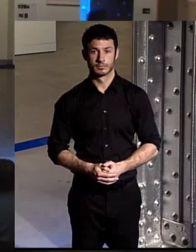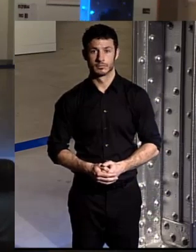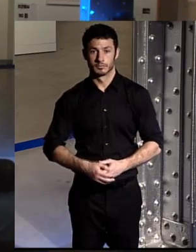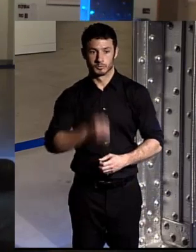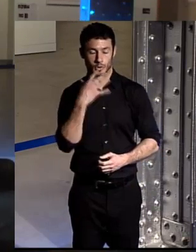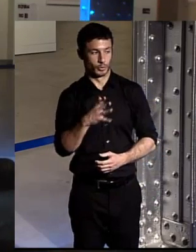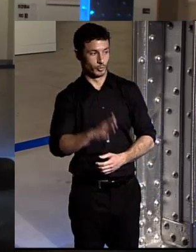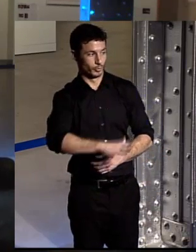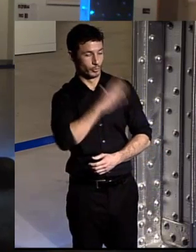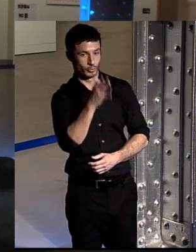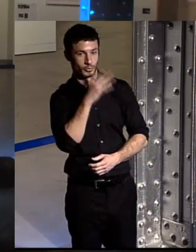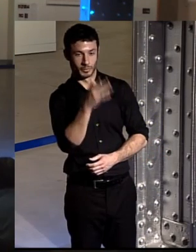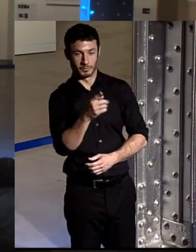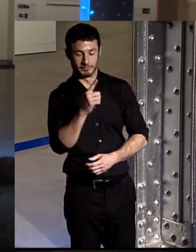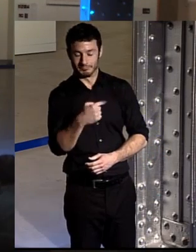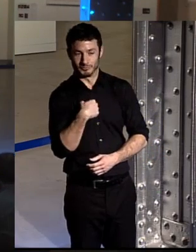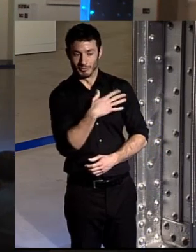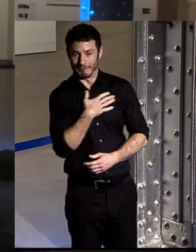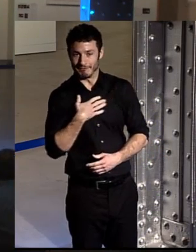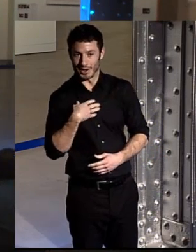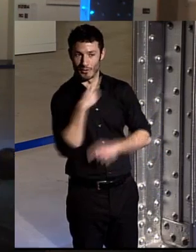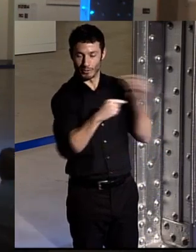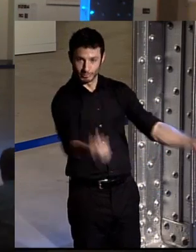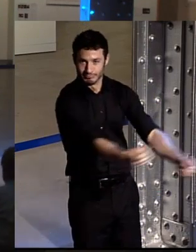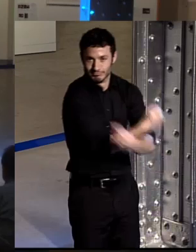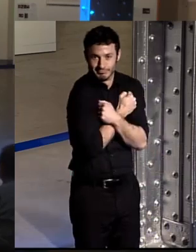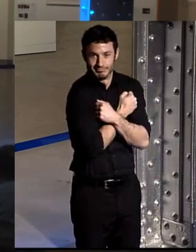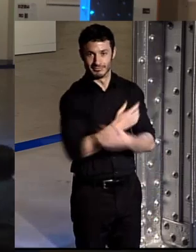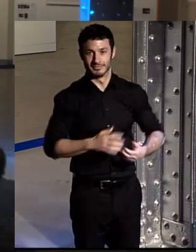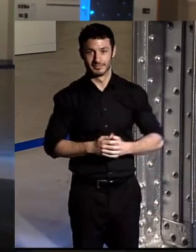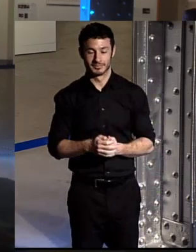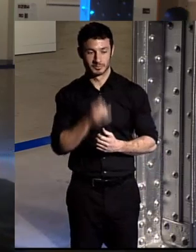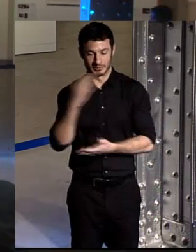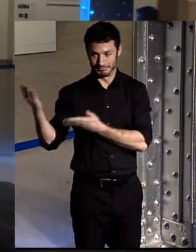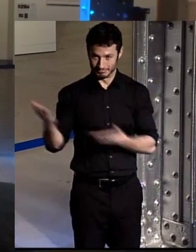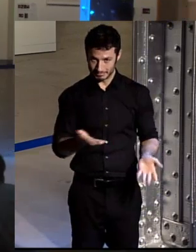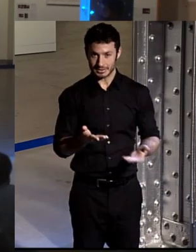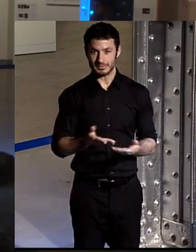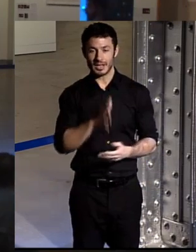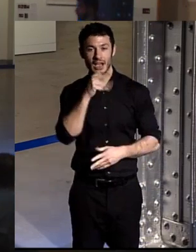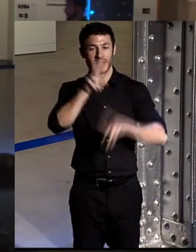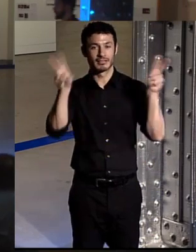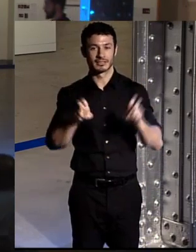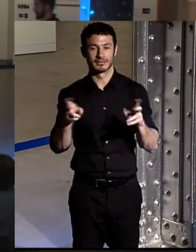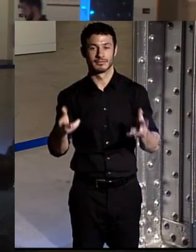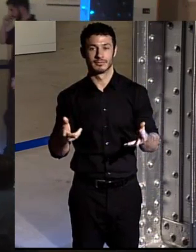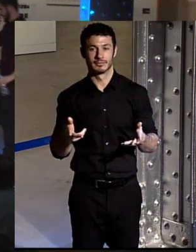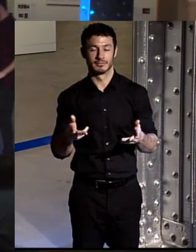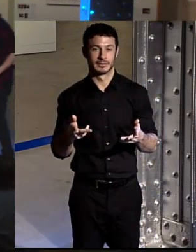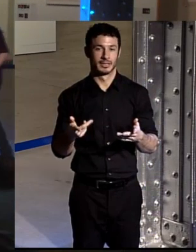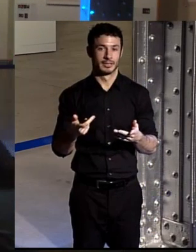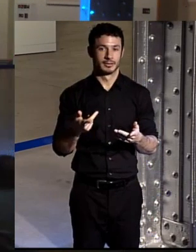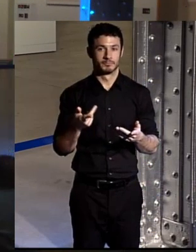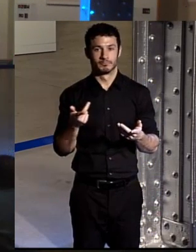Bueno, qué maravilla. Dan ganas de abrazar a un virus. Sí, ya. Bueno, pasad por aquí, que vamos a hablar de... Ya vamos a hacer un